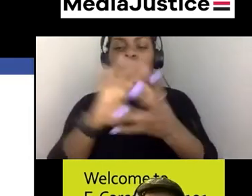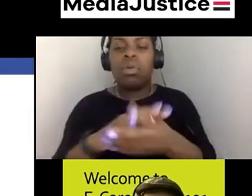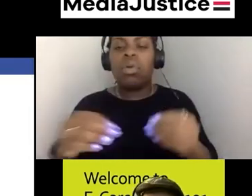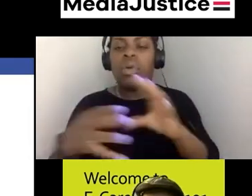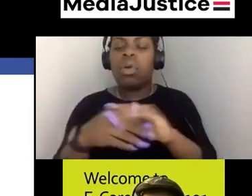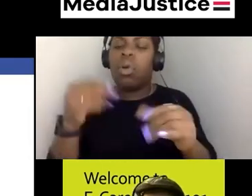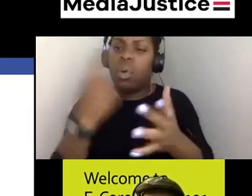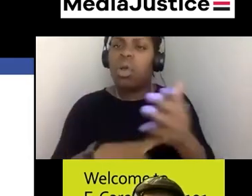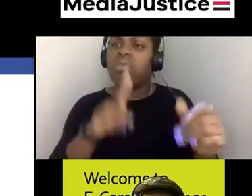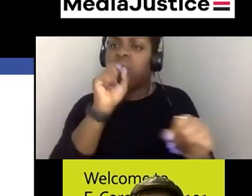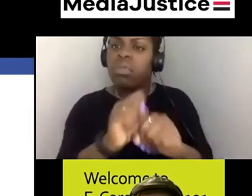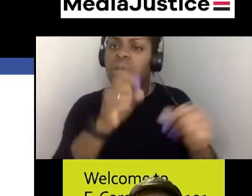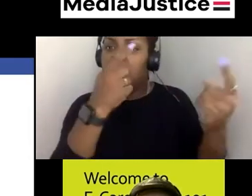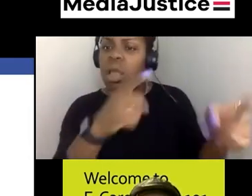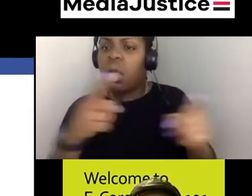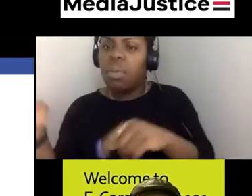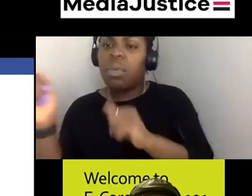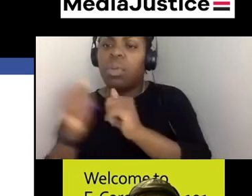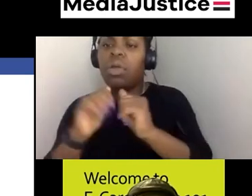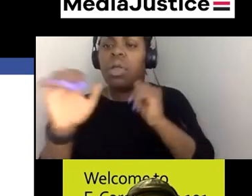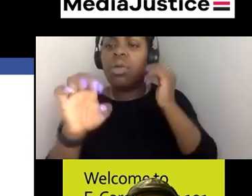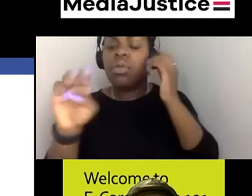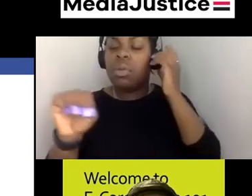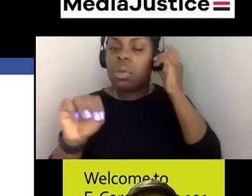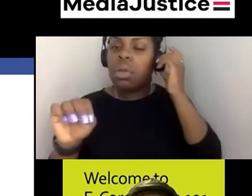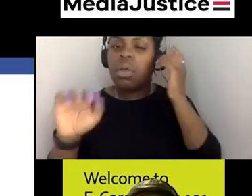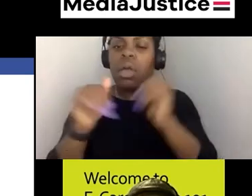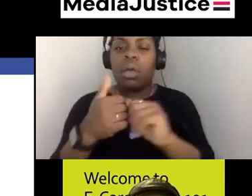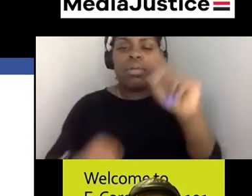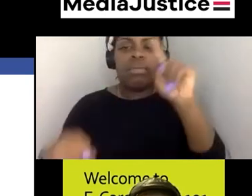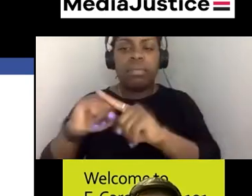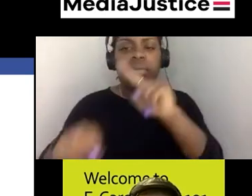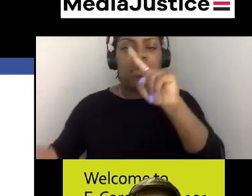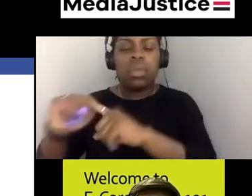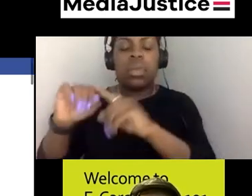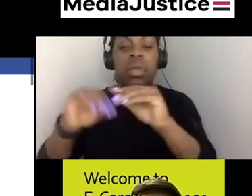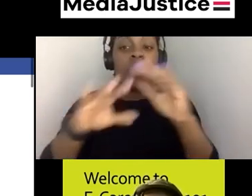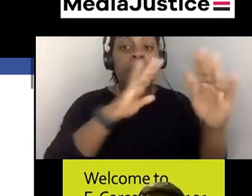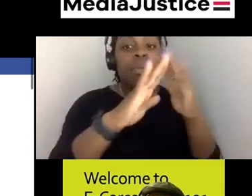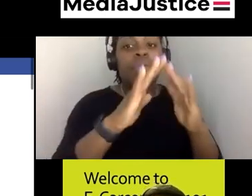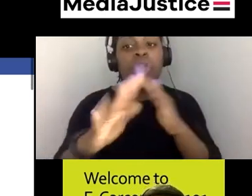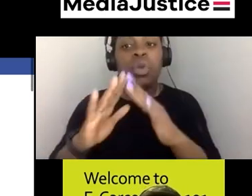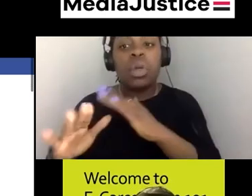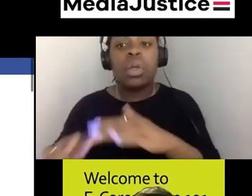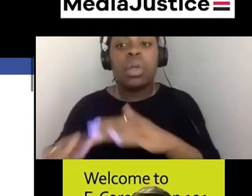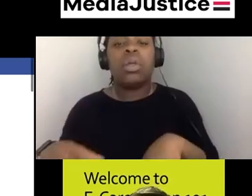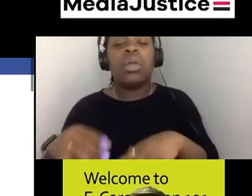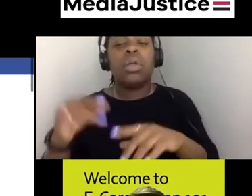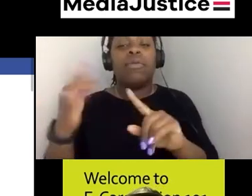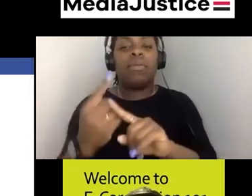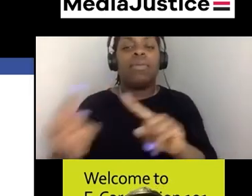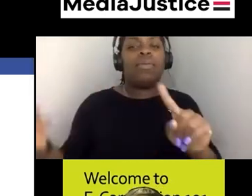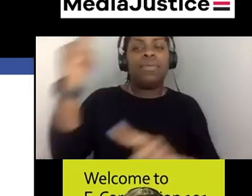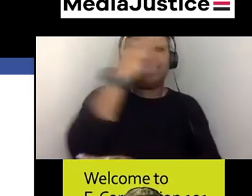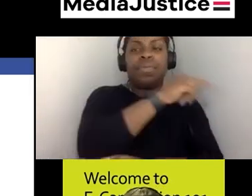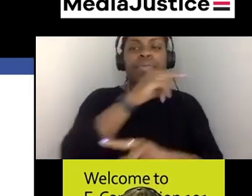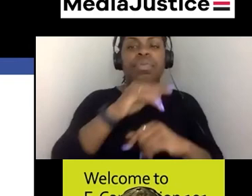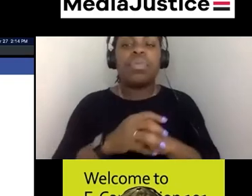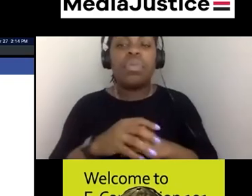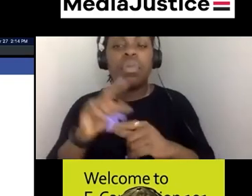Y para entender qué está pasando y cómo está impactando a las personas en la comunidad.